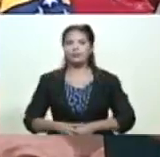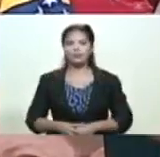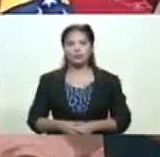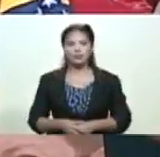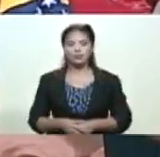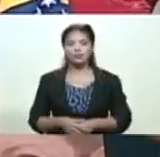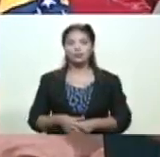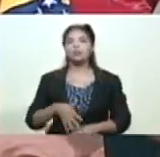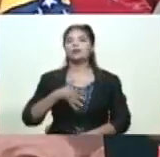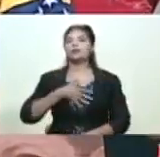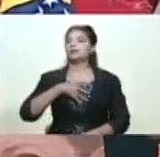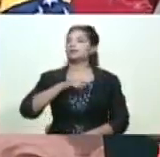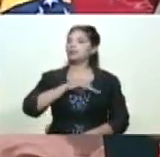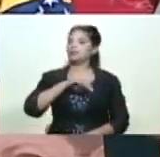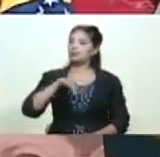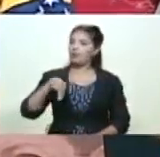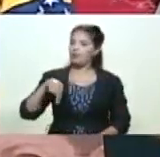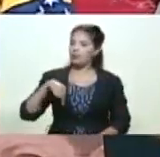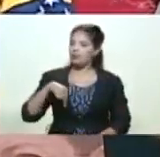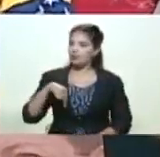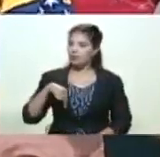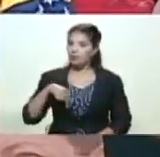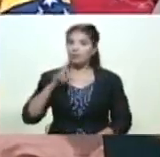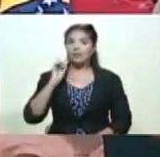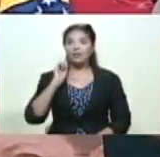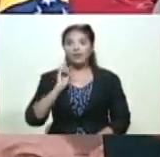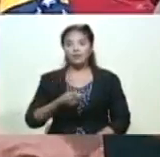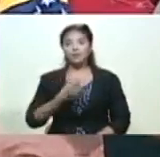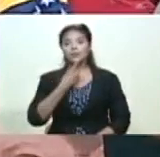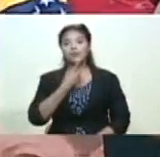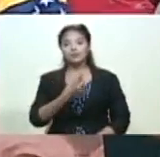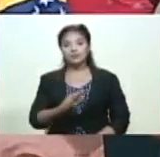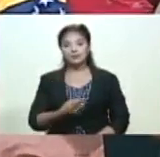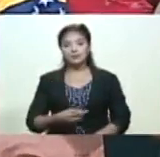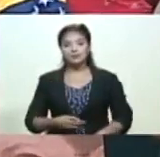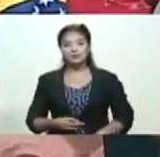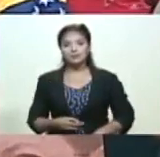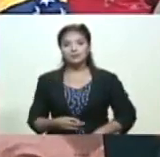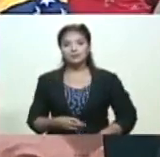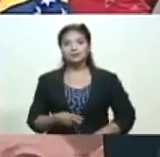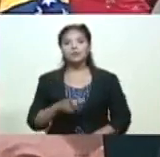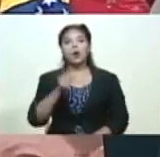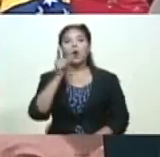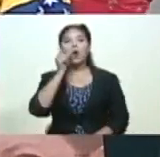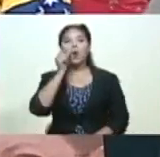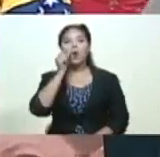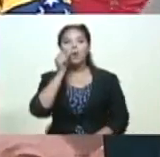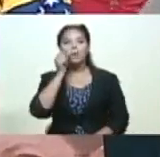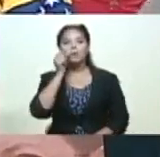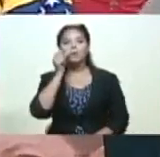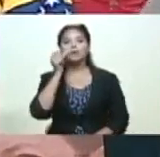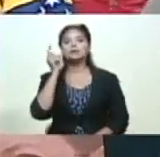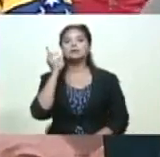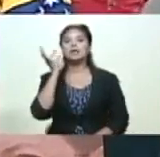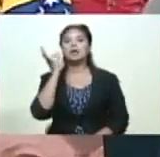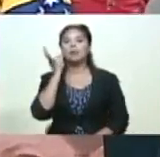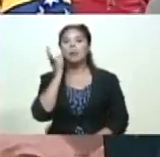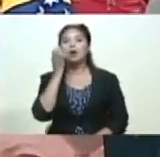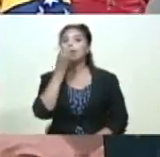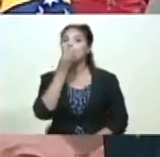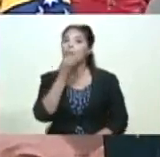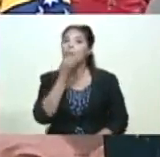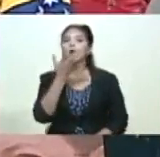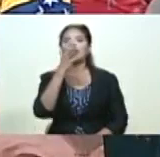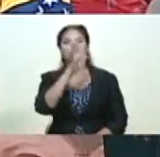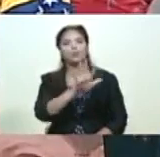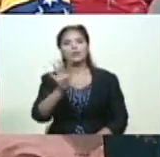Por eso nosotros tenemos que decir, hombres y mujeres buenos de esta